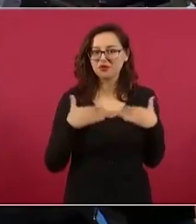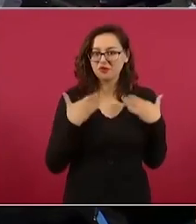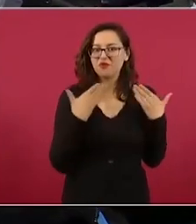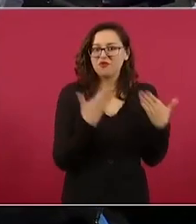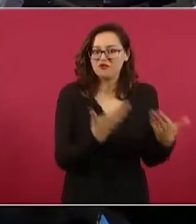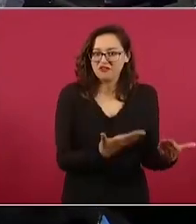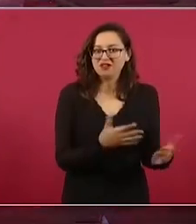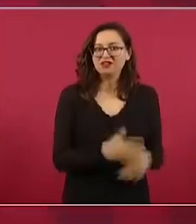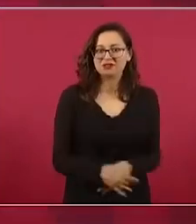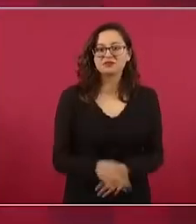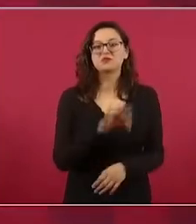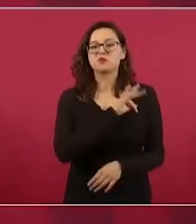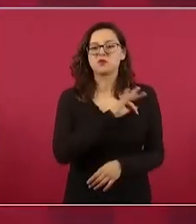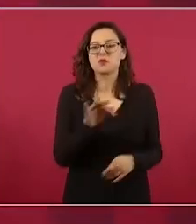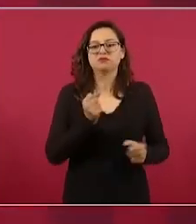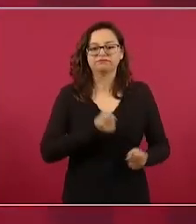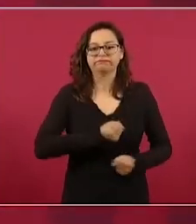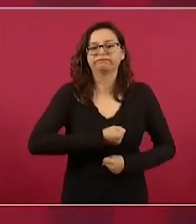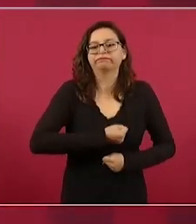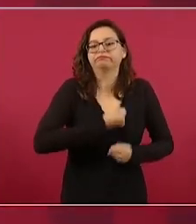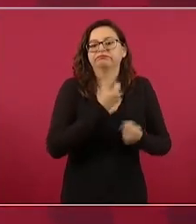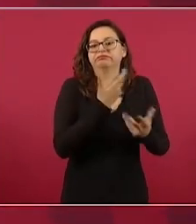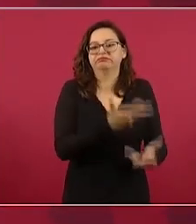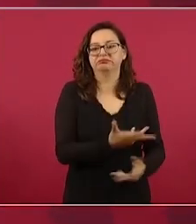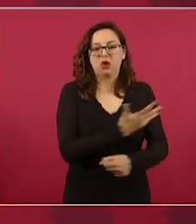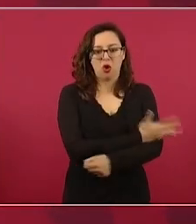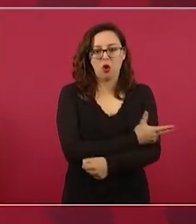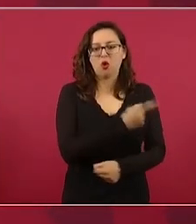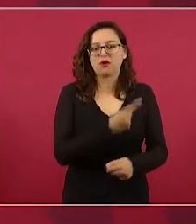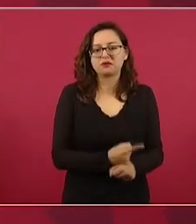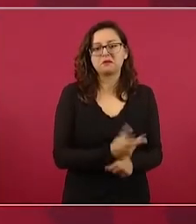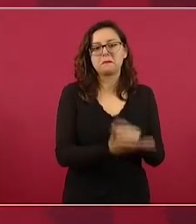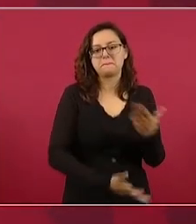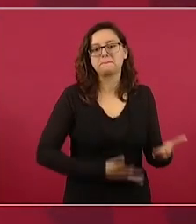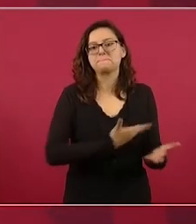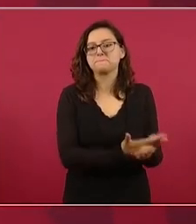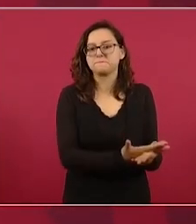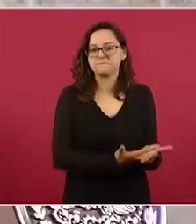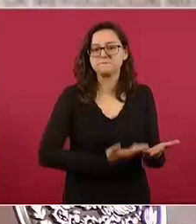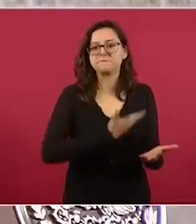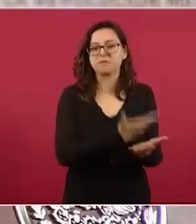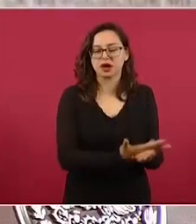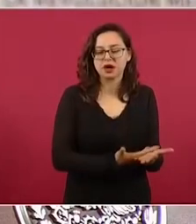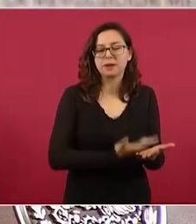para hablar de manera sincera con él.